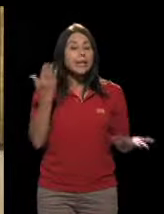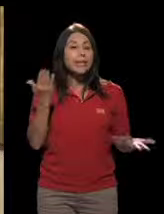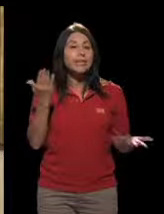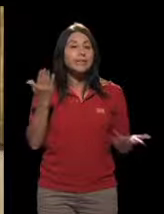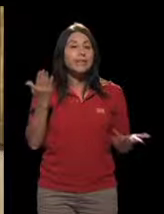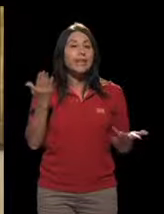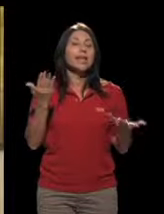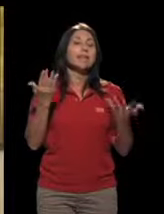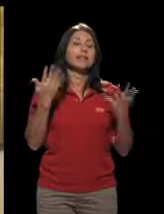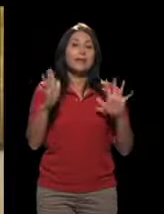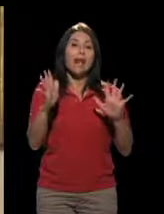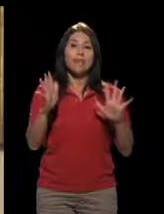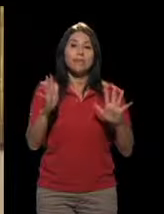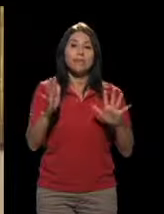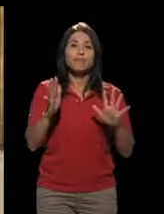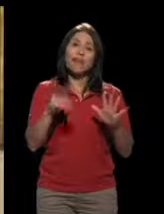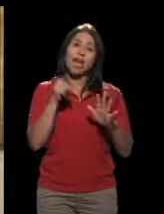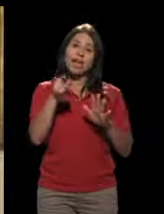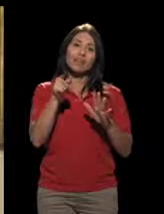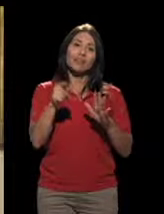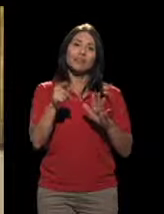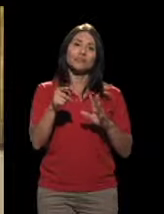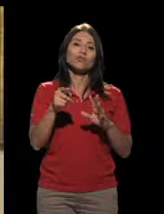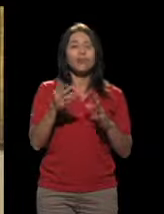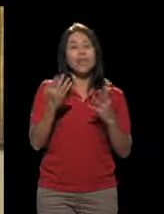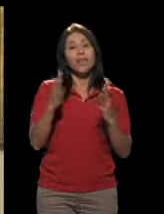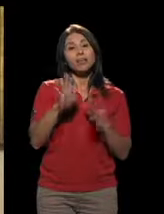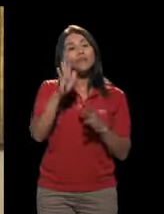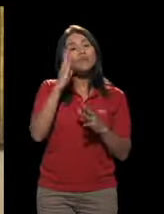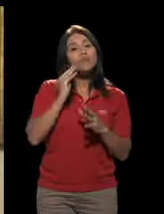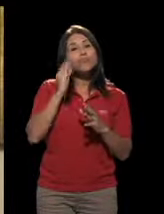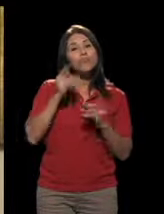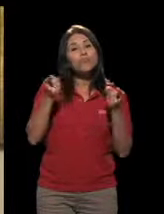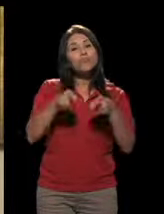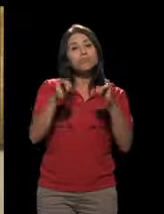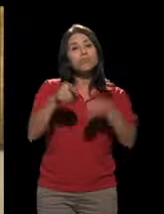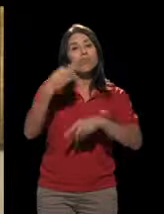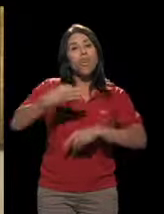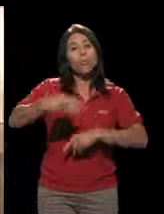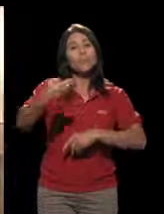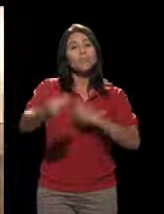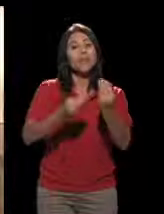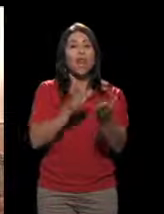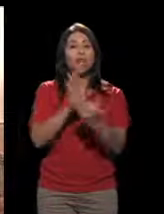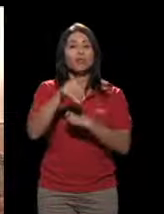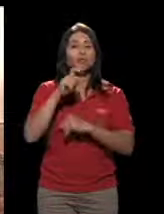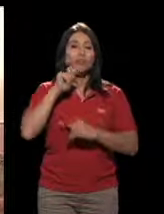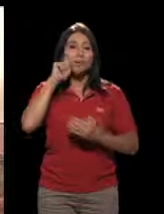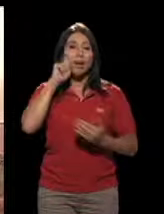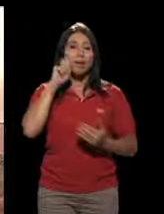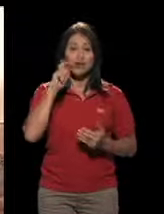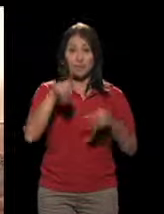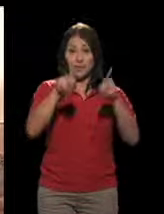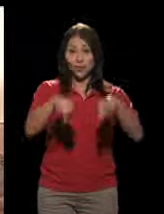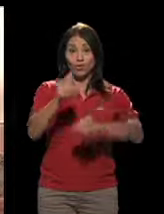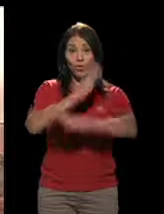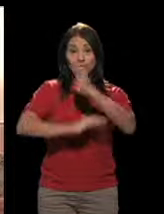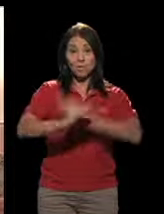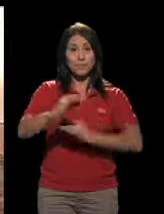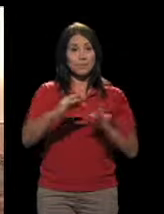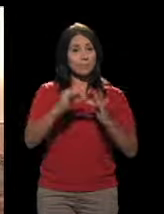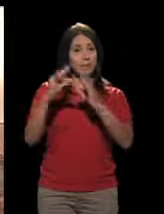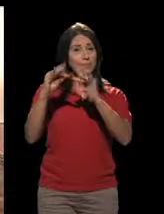también que han visto en muchos casos el abuso sexual como parte de su cotidianidad. Porque hay que ver que las personas con discapacidad,